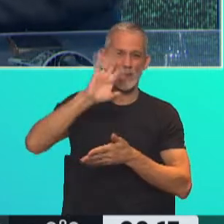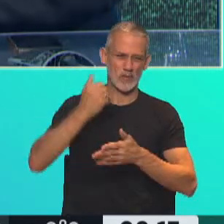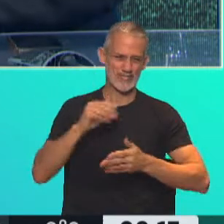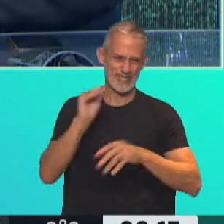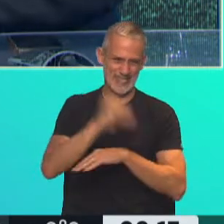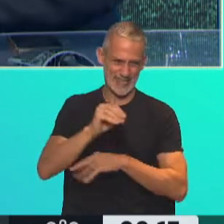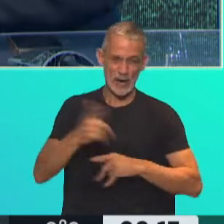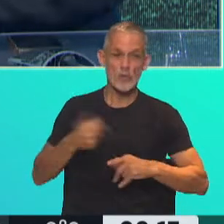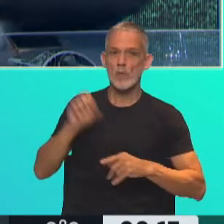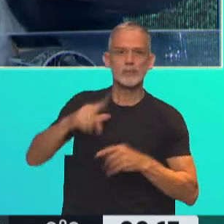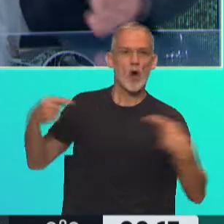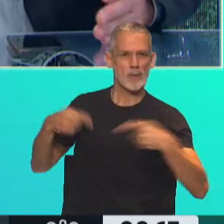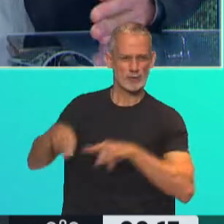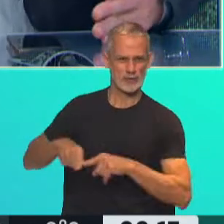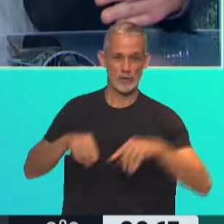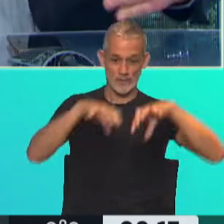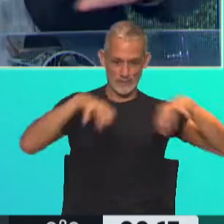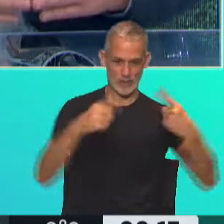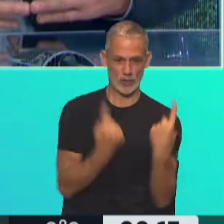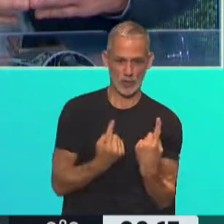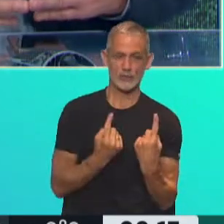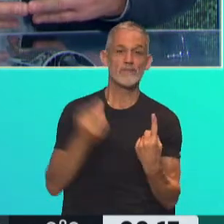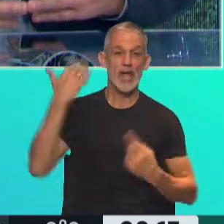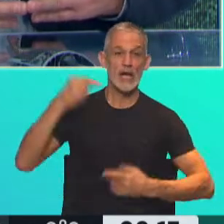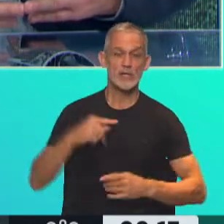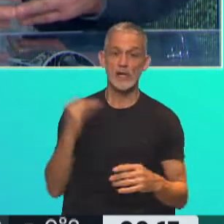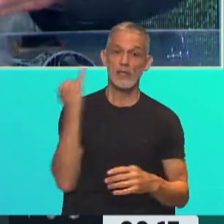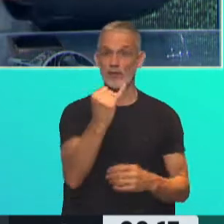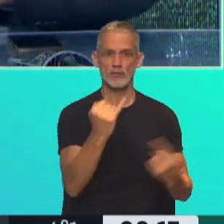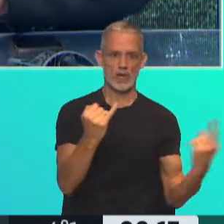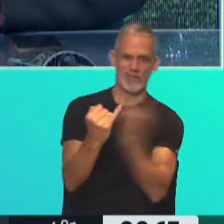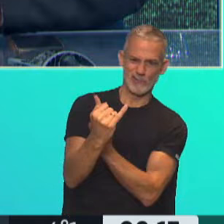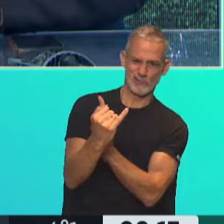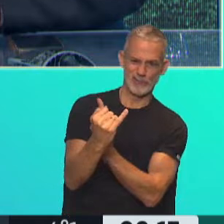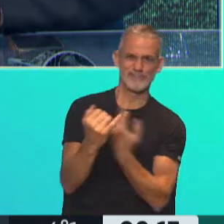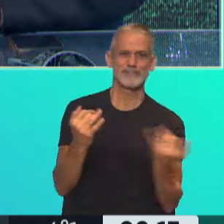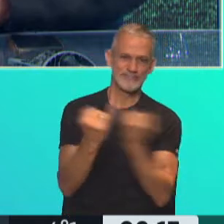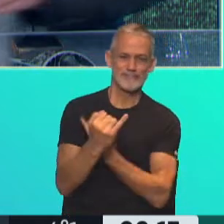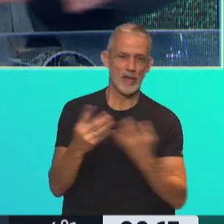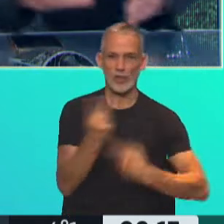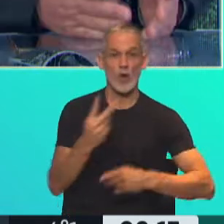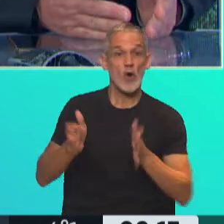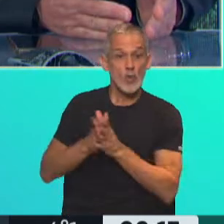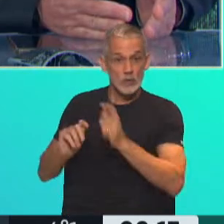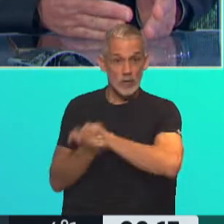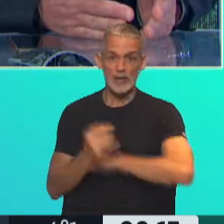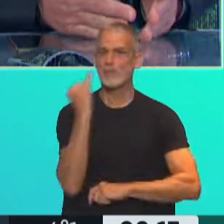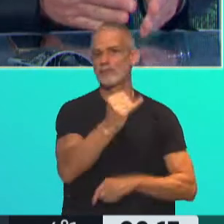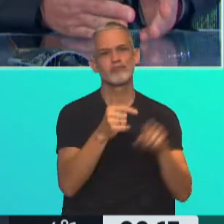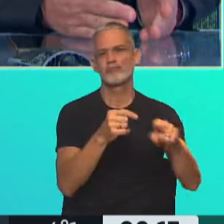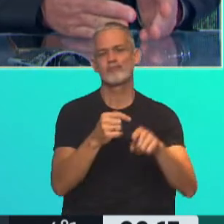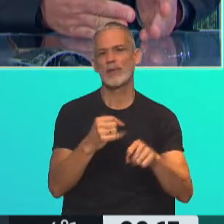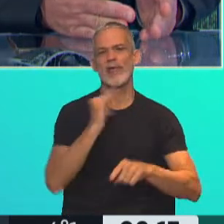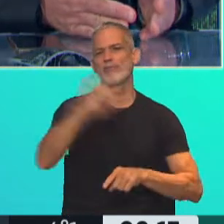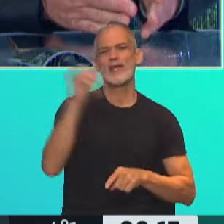Cruz, que pertenece a la oposición. Ayer hubo entrecruzamientos de denuncias. Juntos por el Cambio denunció que Doñate